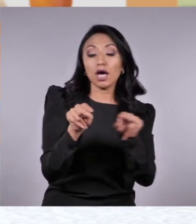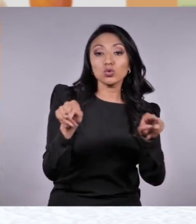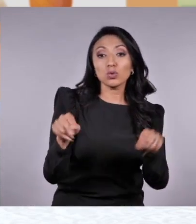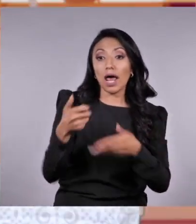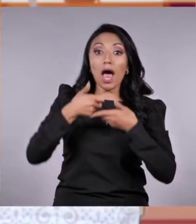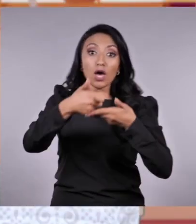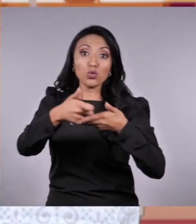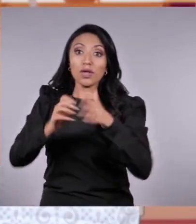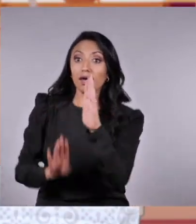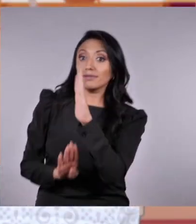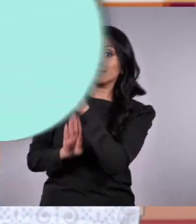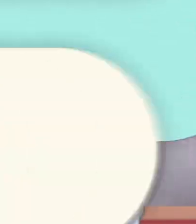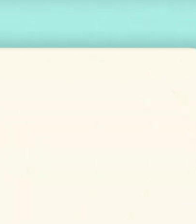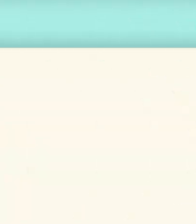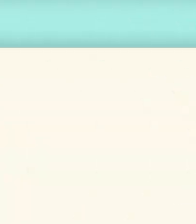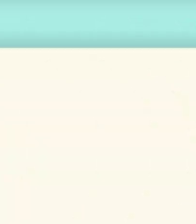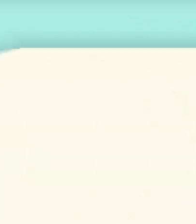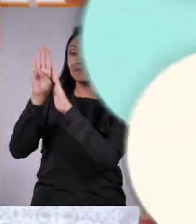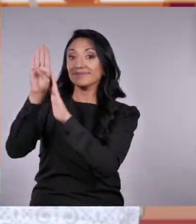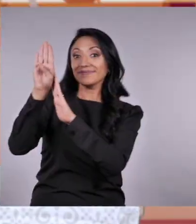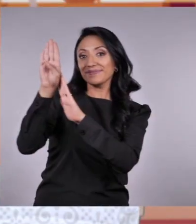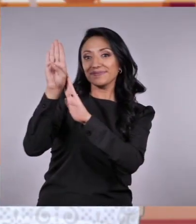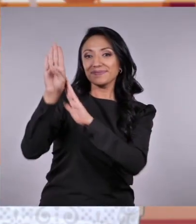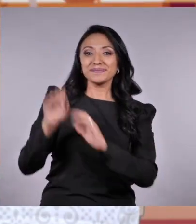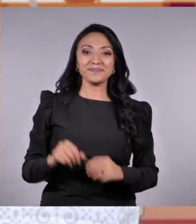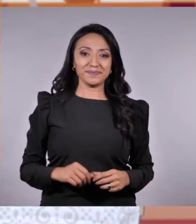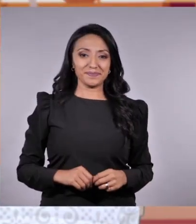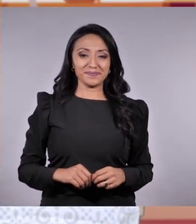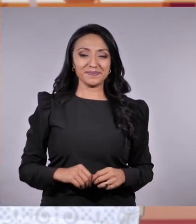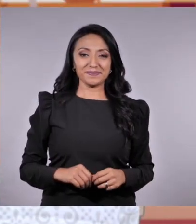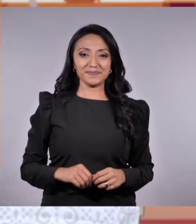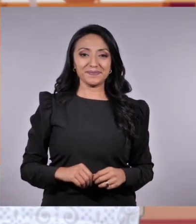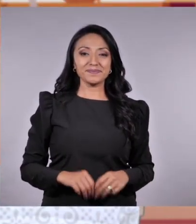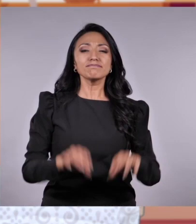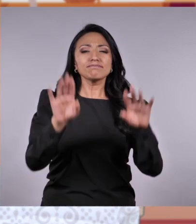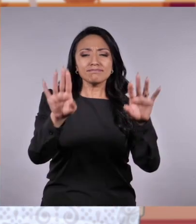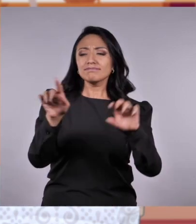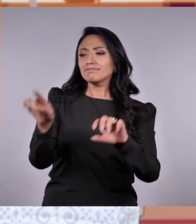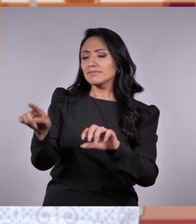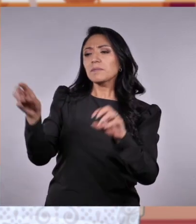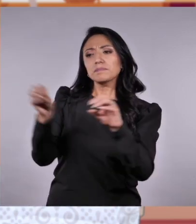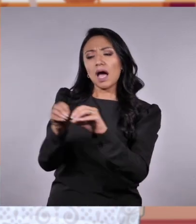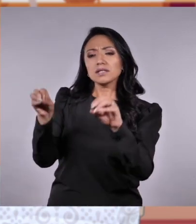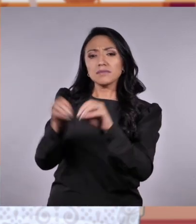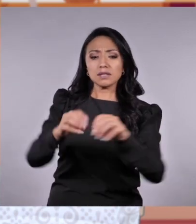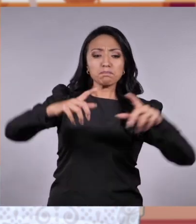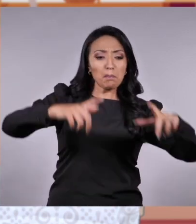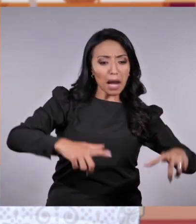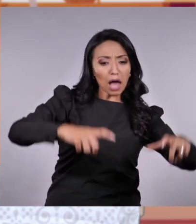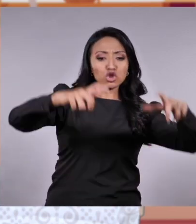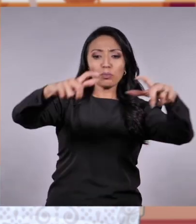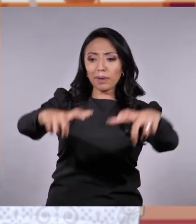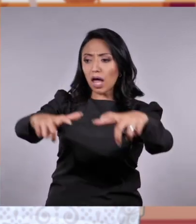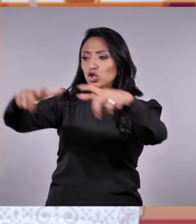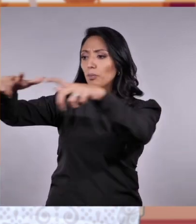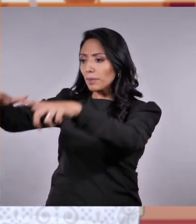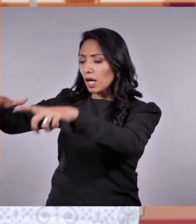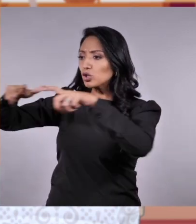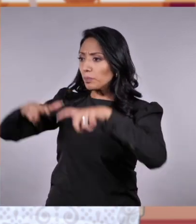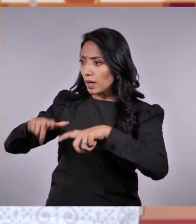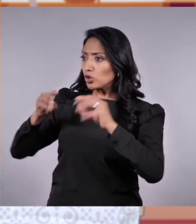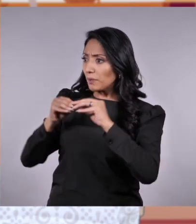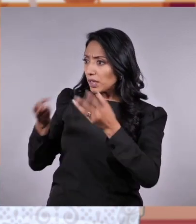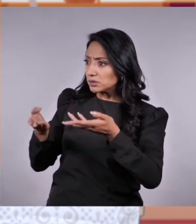a crecer, como la planeta. ¡Ana! ¡Ana! Dime, Eli. Hay que servir más platos para los invitados. Sí,